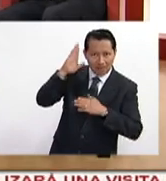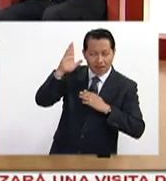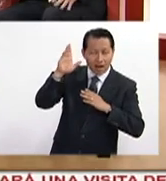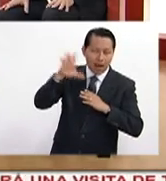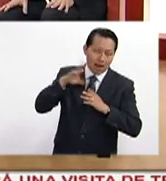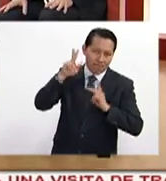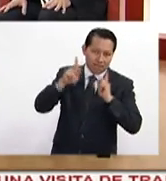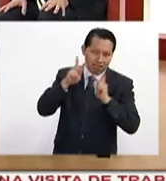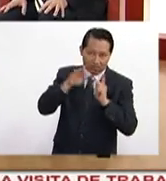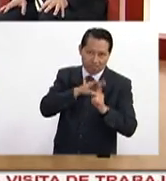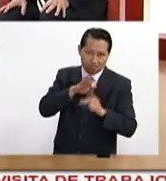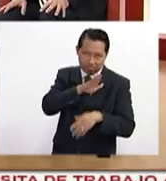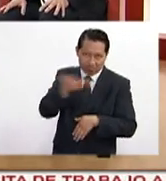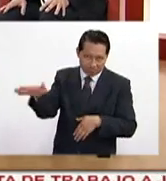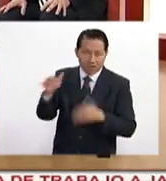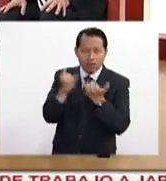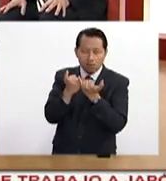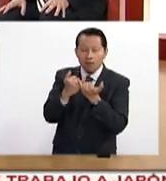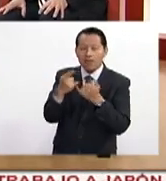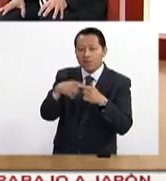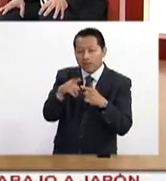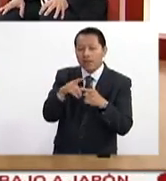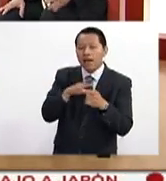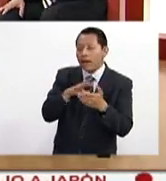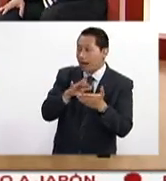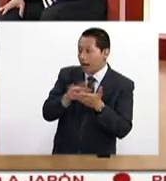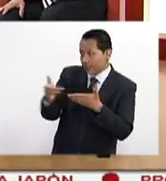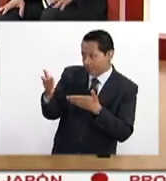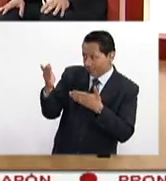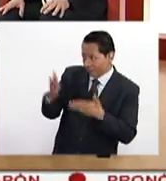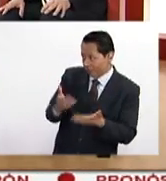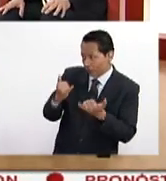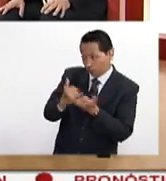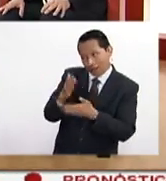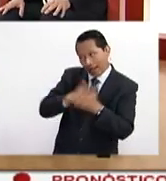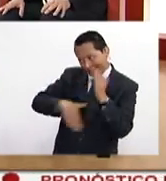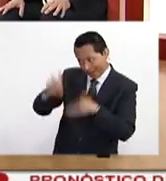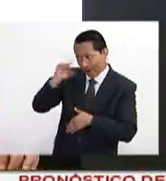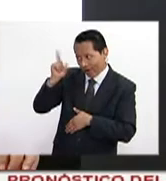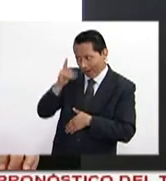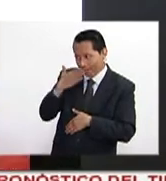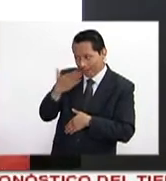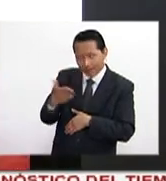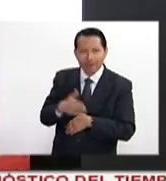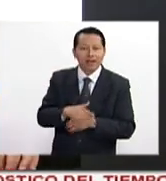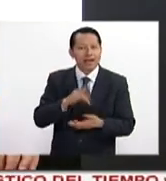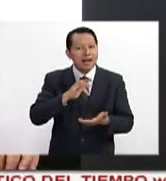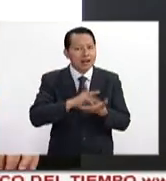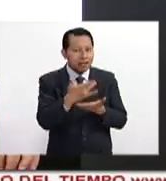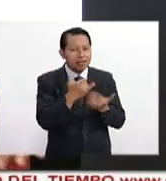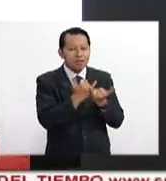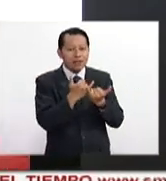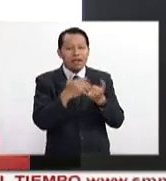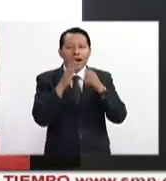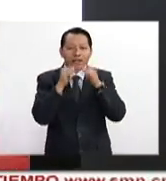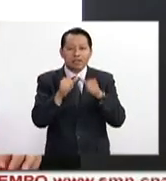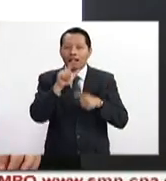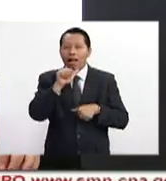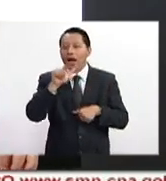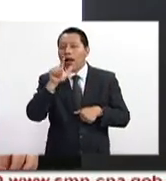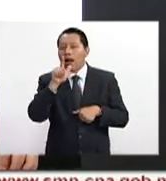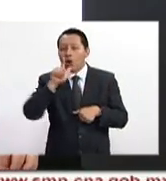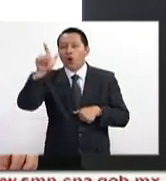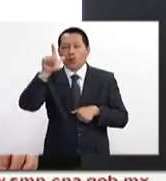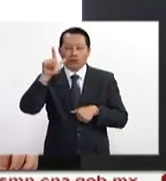lo haremos de una perspectiva distinta nosotros. Gracias por acompañarnos, todo el éxito posible. Gracias. Y los esperamos en la Hacienda La Luz, donde pueden ver